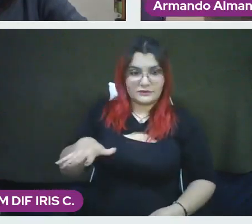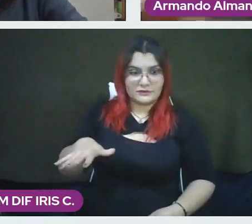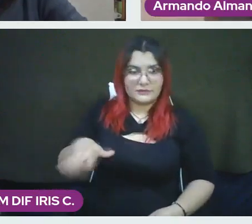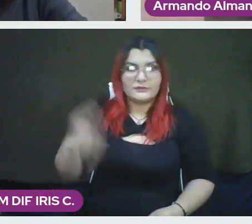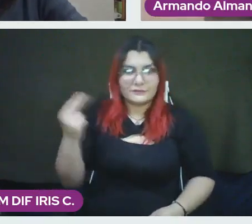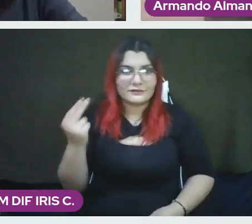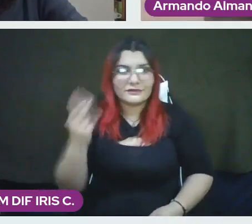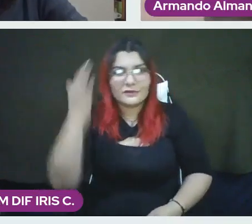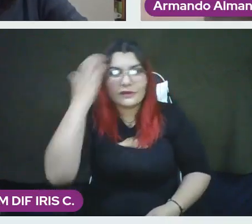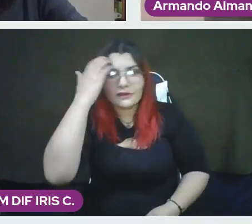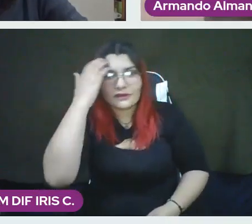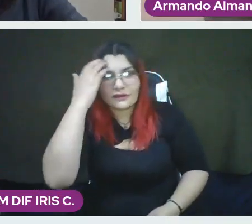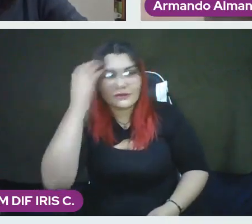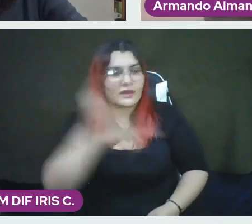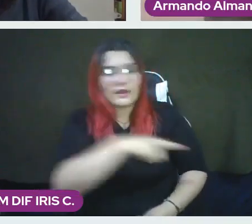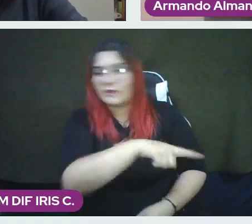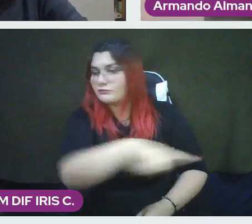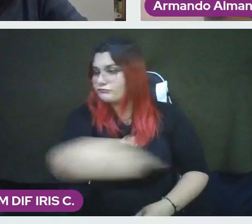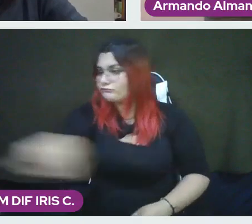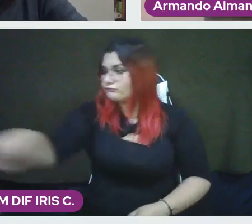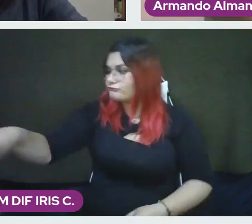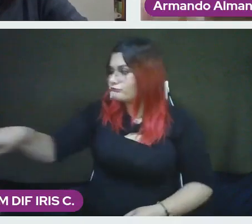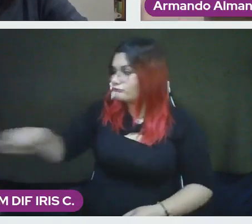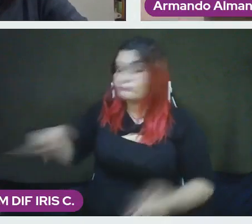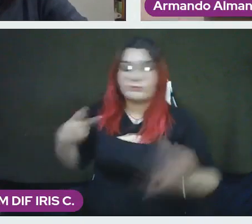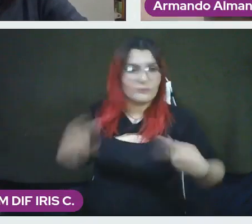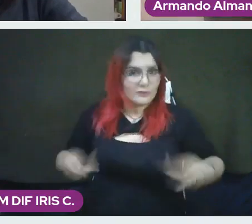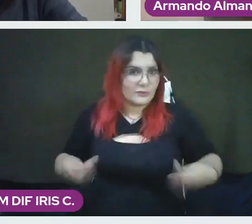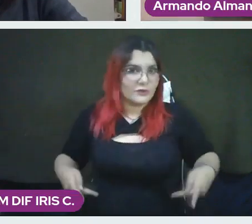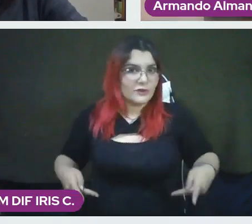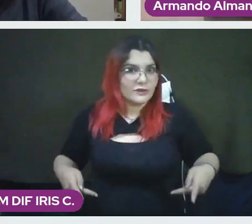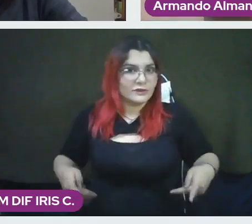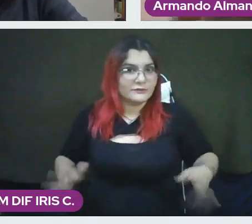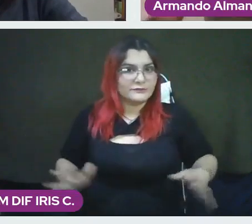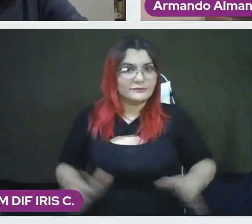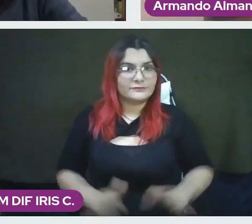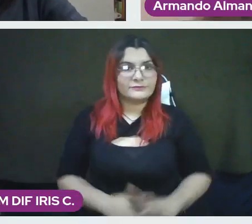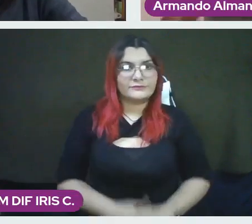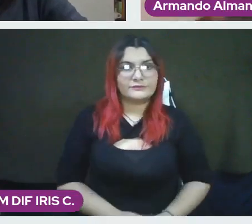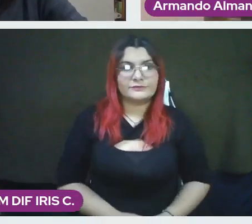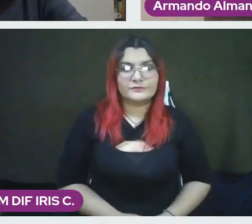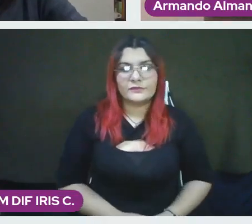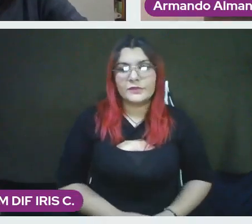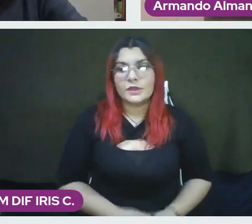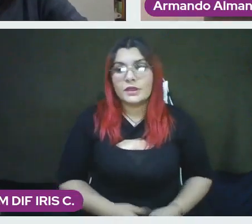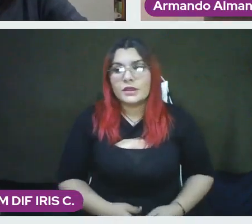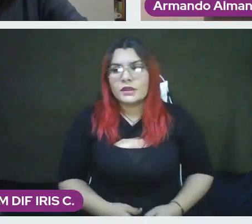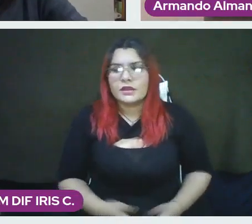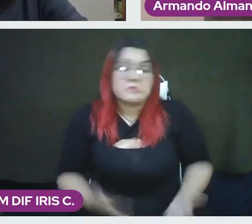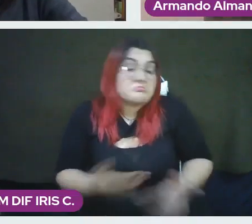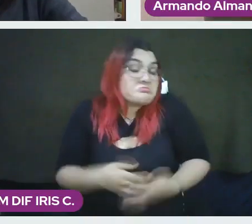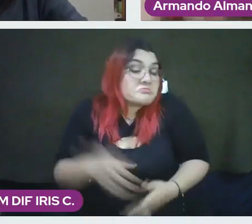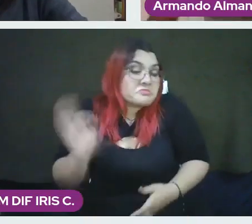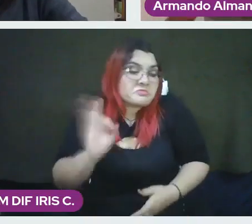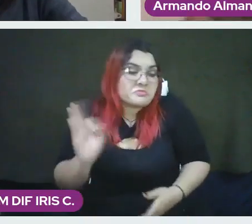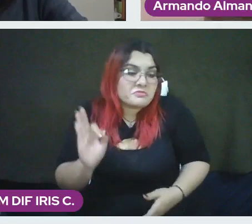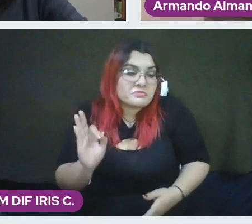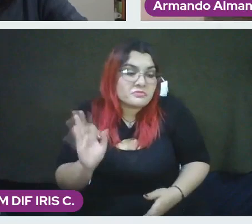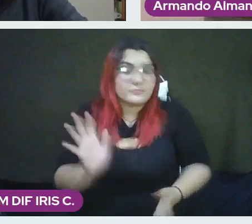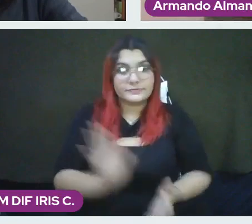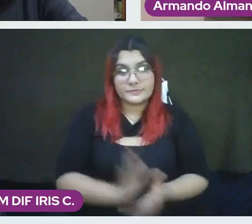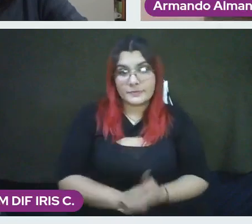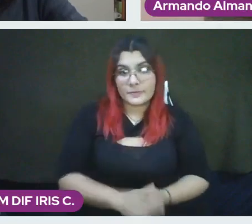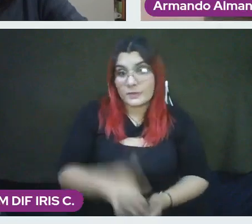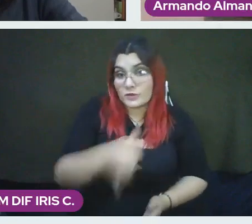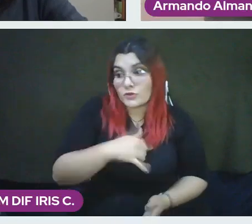una pareja, ¿no? Y que muchas veces nuestro estado emocional va a alterar o